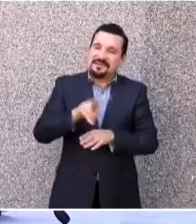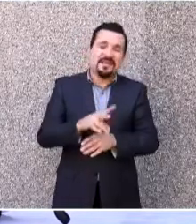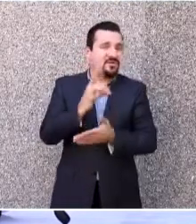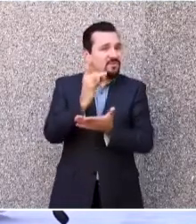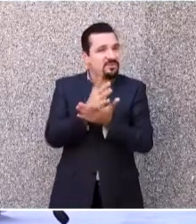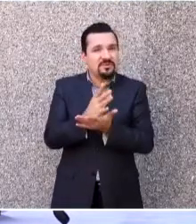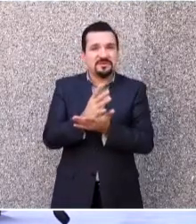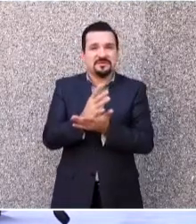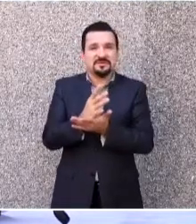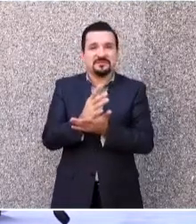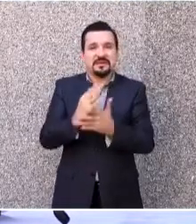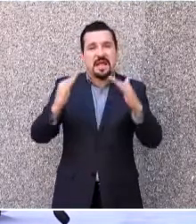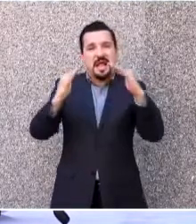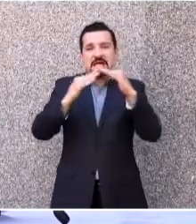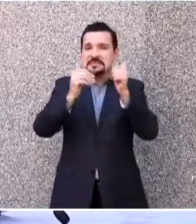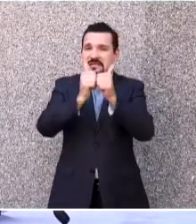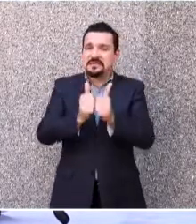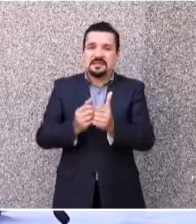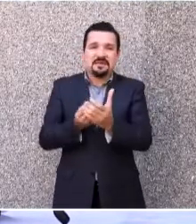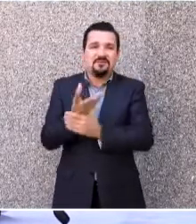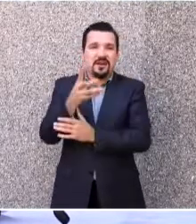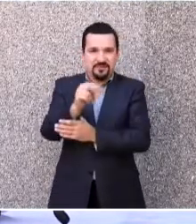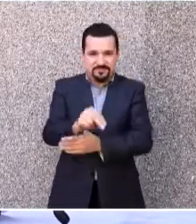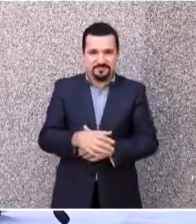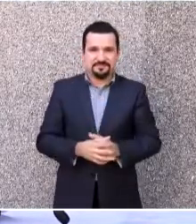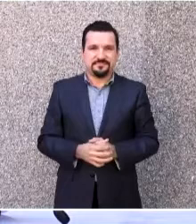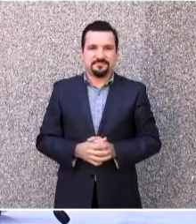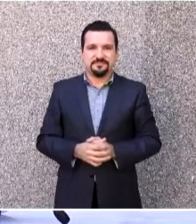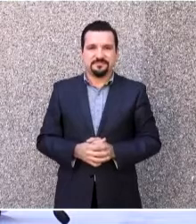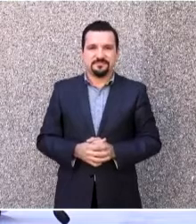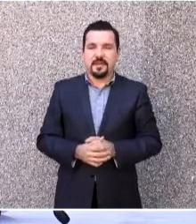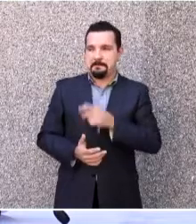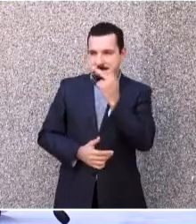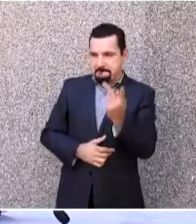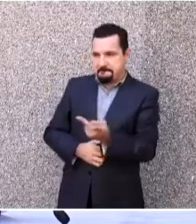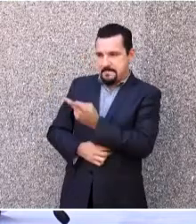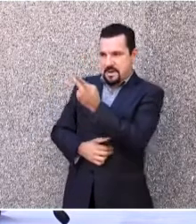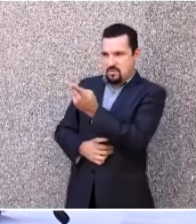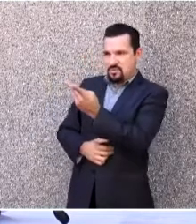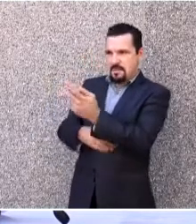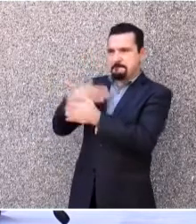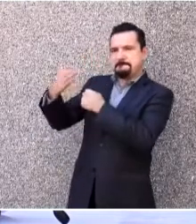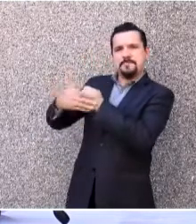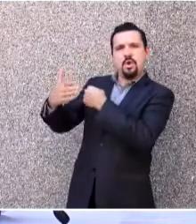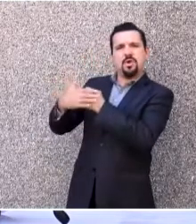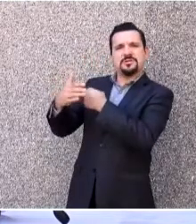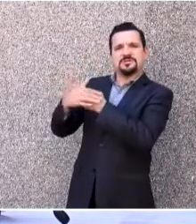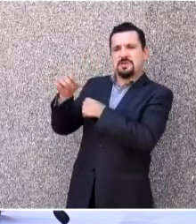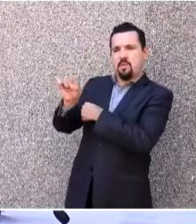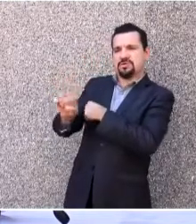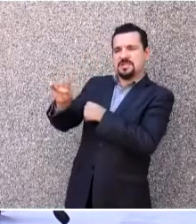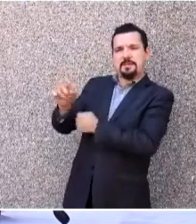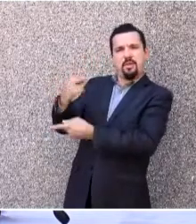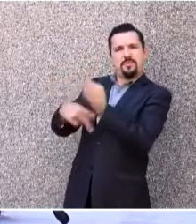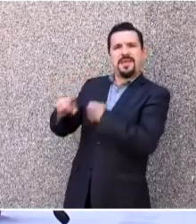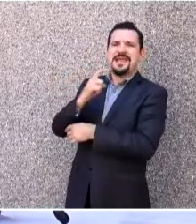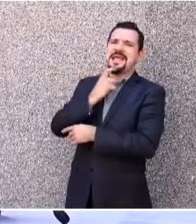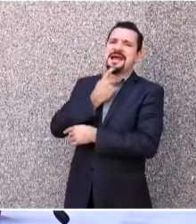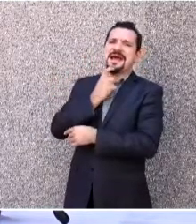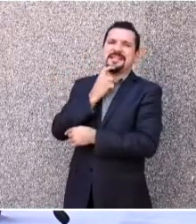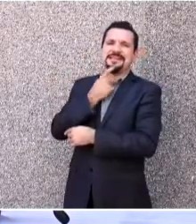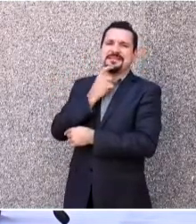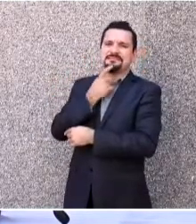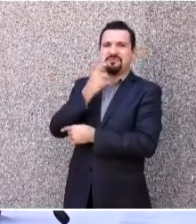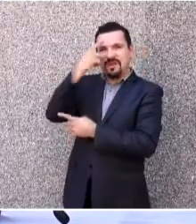casa. Secretario, el próximo sábado viene el presidente de México a inaugurar un estadio de béisbol. ¿Podría haber un